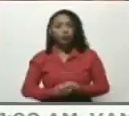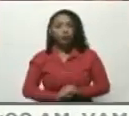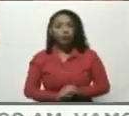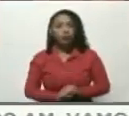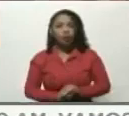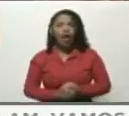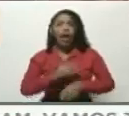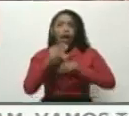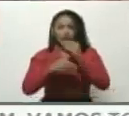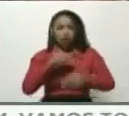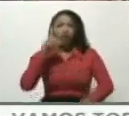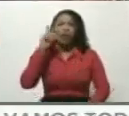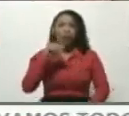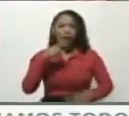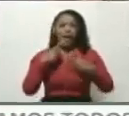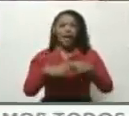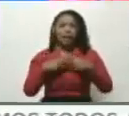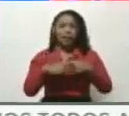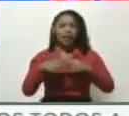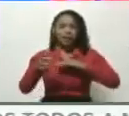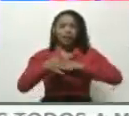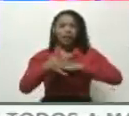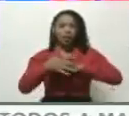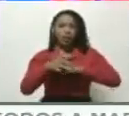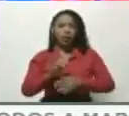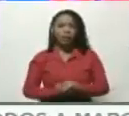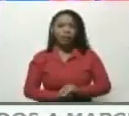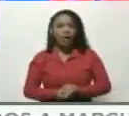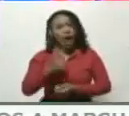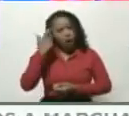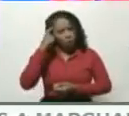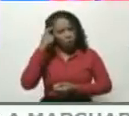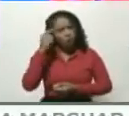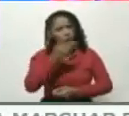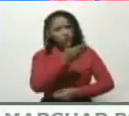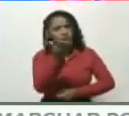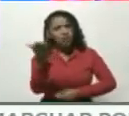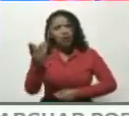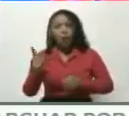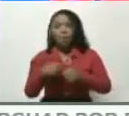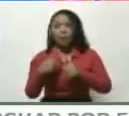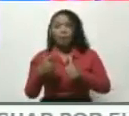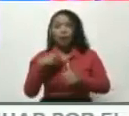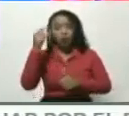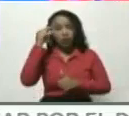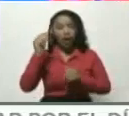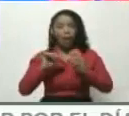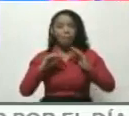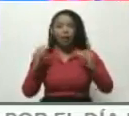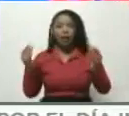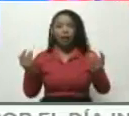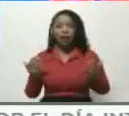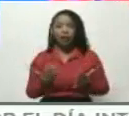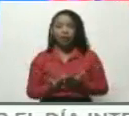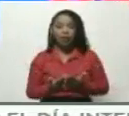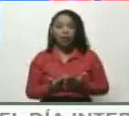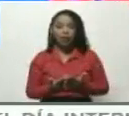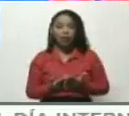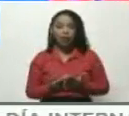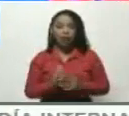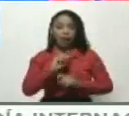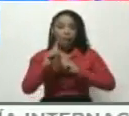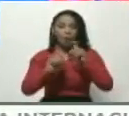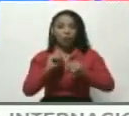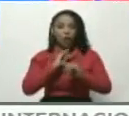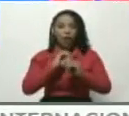Y lo hicimos también con herramientas tecnológicas. Recuerden ustedes los primeros días de la pandemia, la encuesta en el